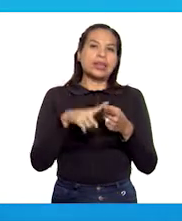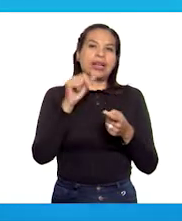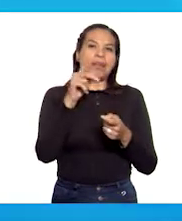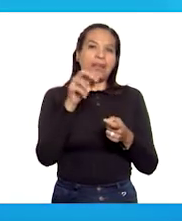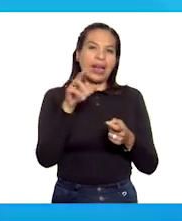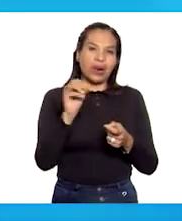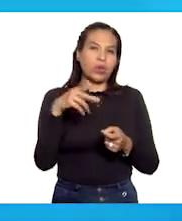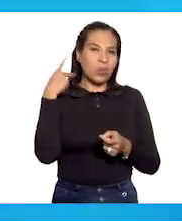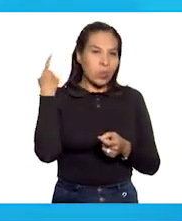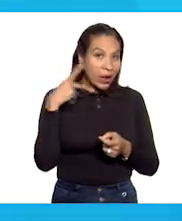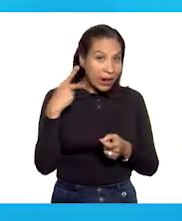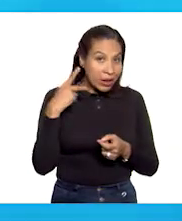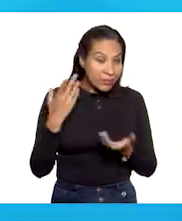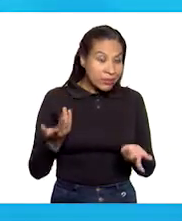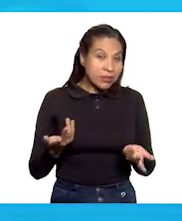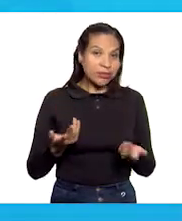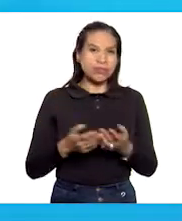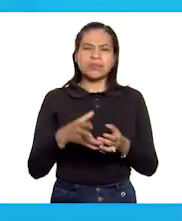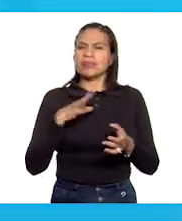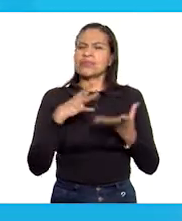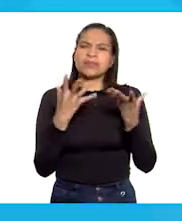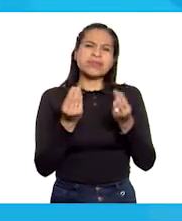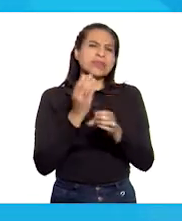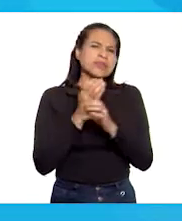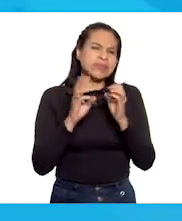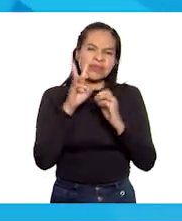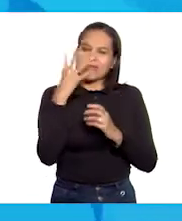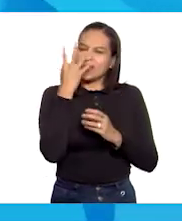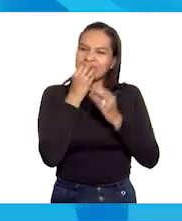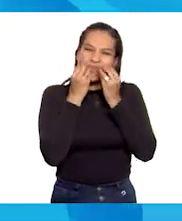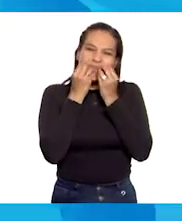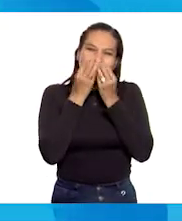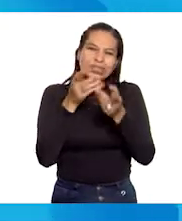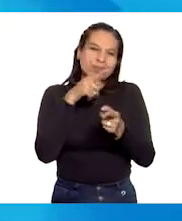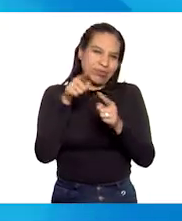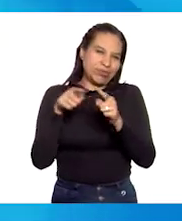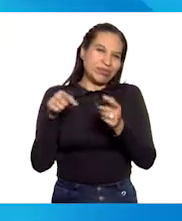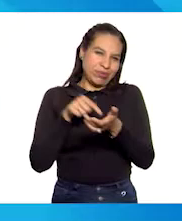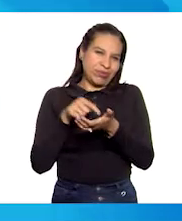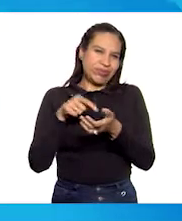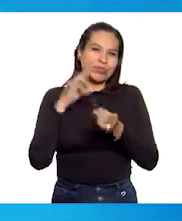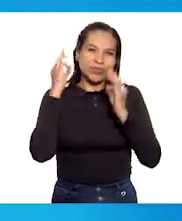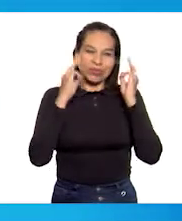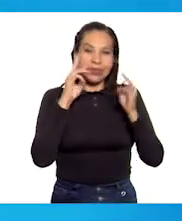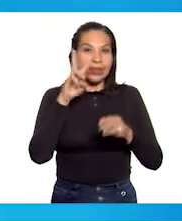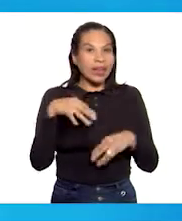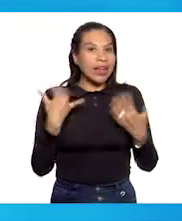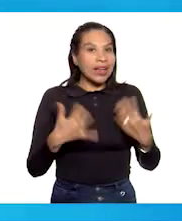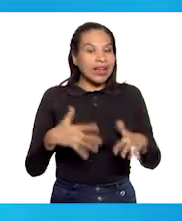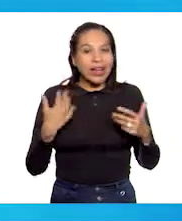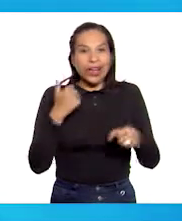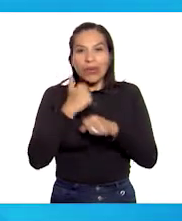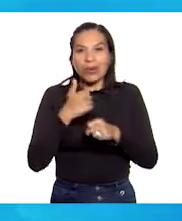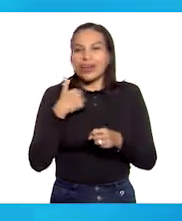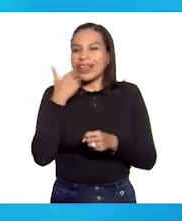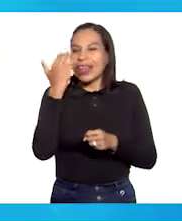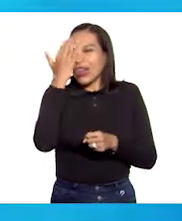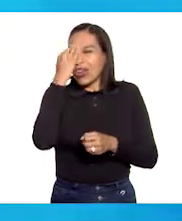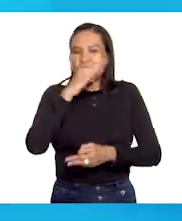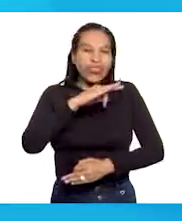de Puebla. Ay, hay muchas cosas bien bonitas en esos museos. Ay, abuela Tencha, yo quiero